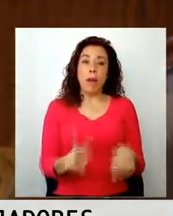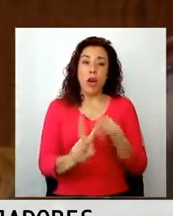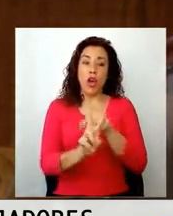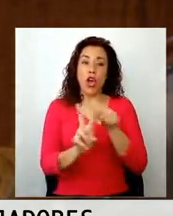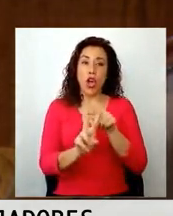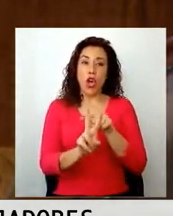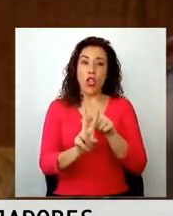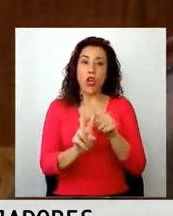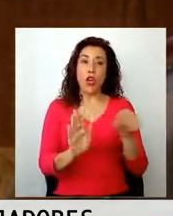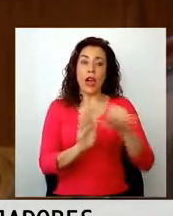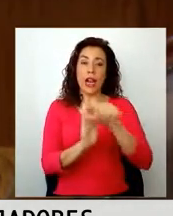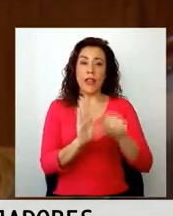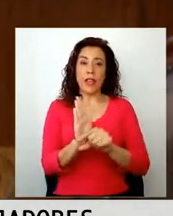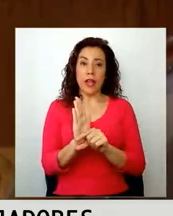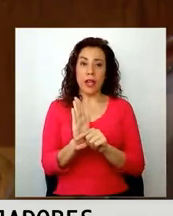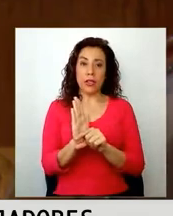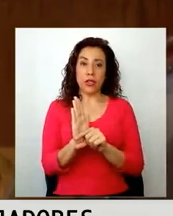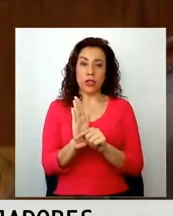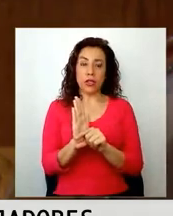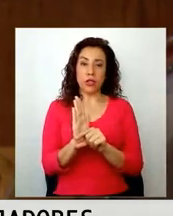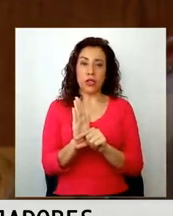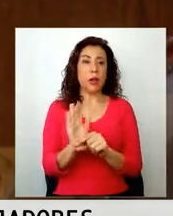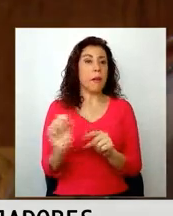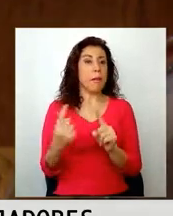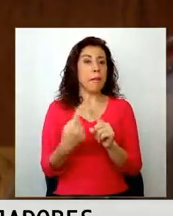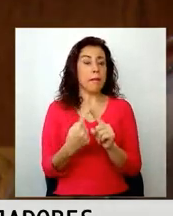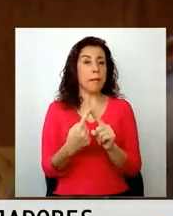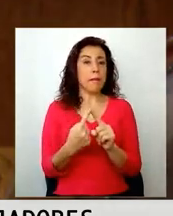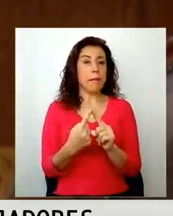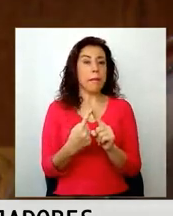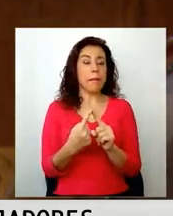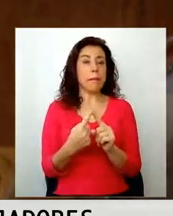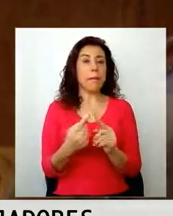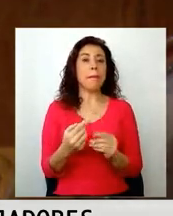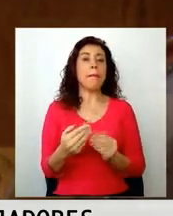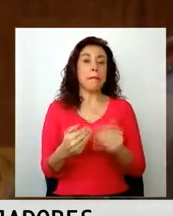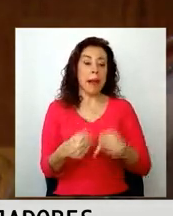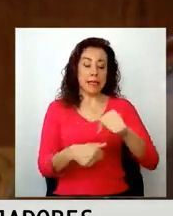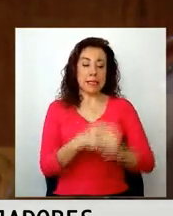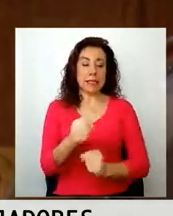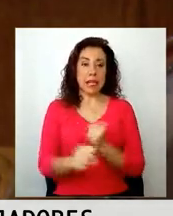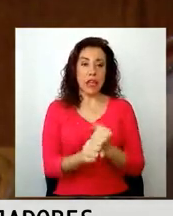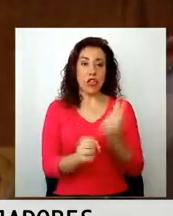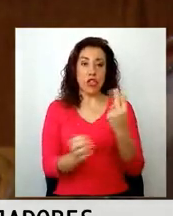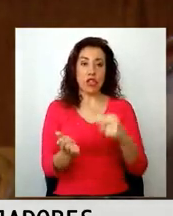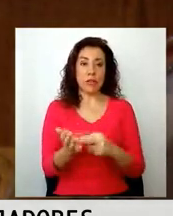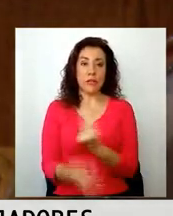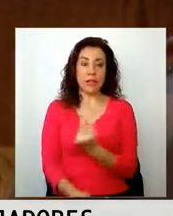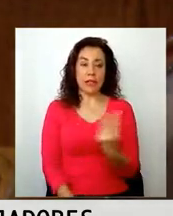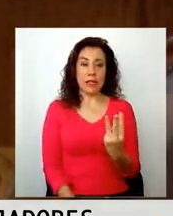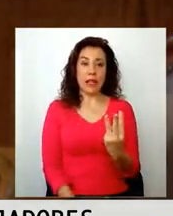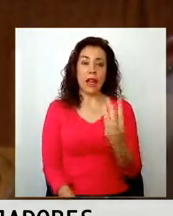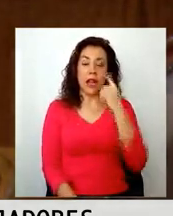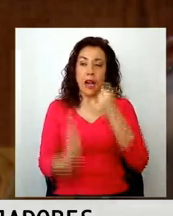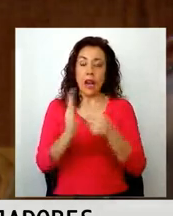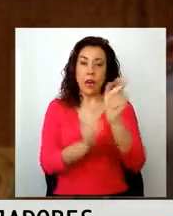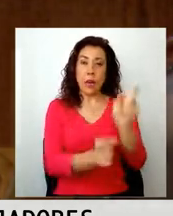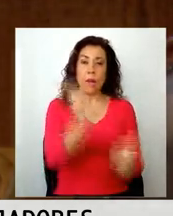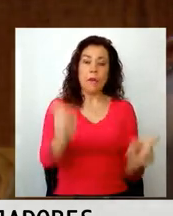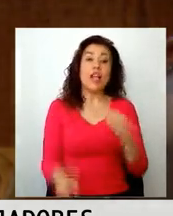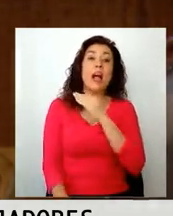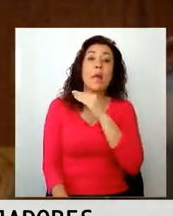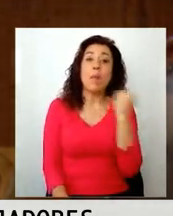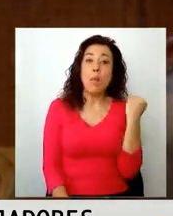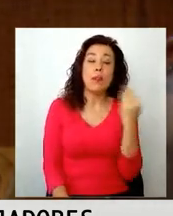formuladas una para extender hasta este año 2023 el reconocimiento de las personas fallecidas y la otra